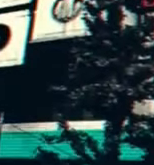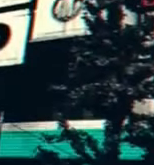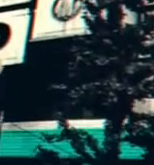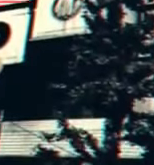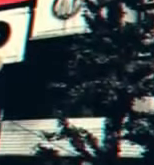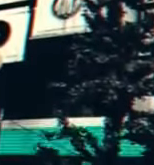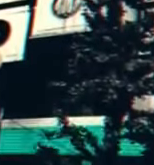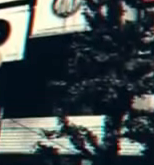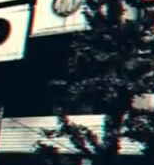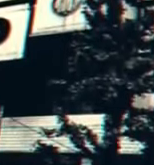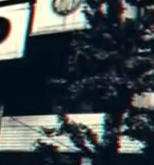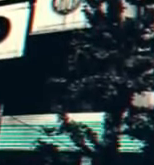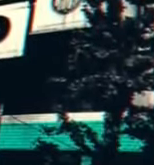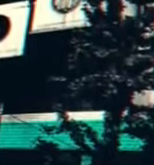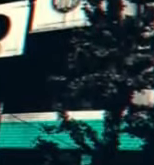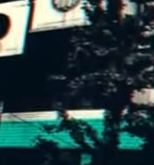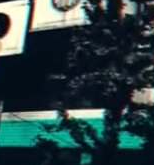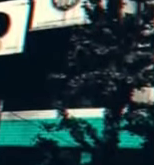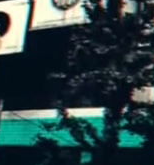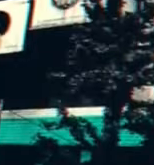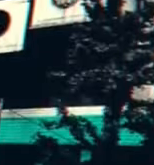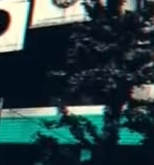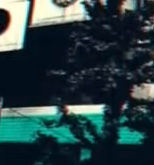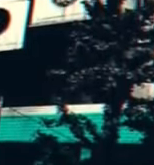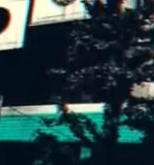Viernes, 21:30 horas.